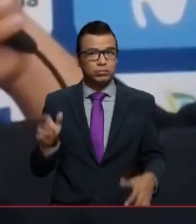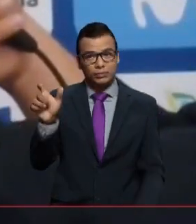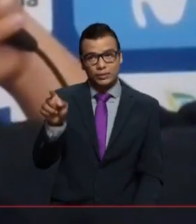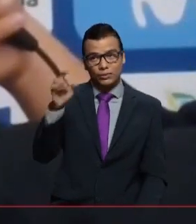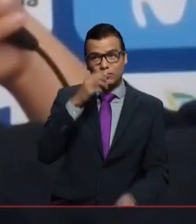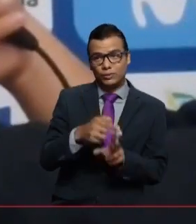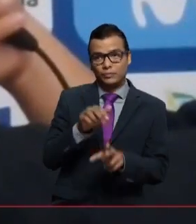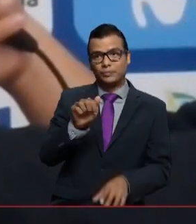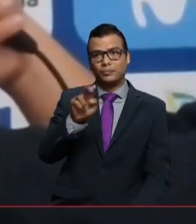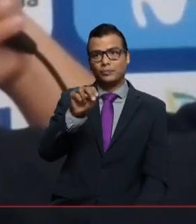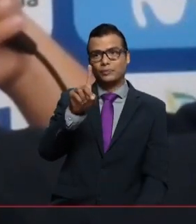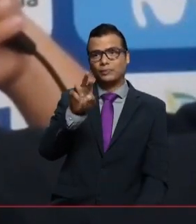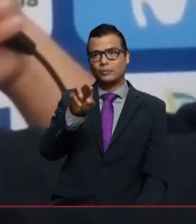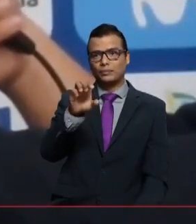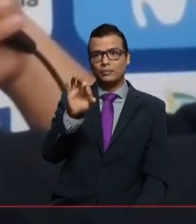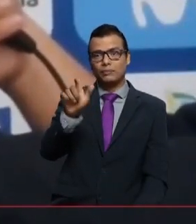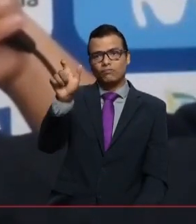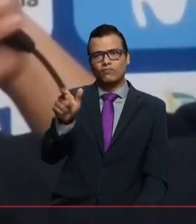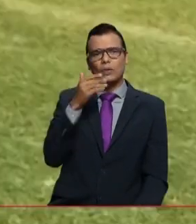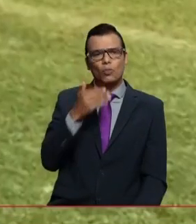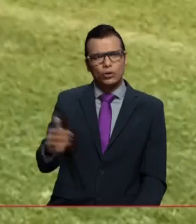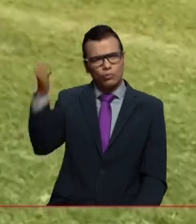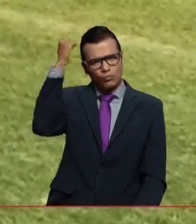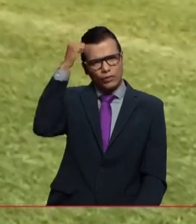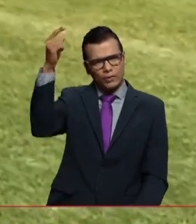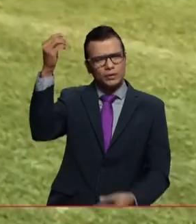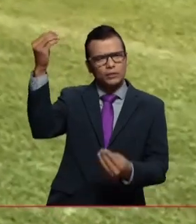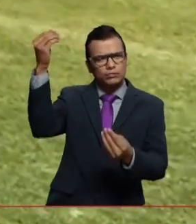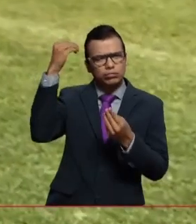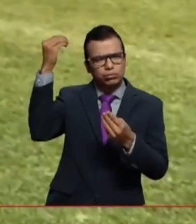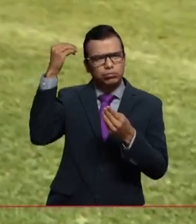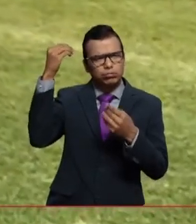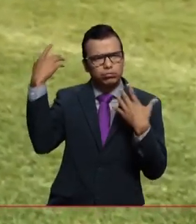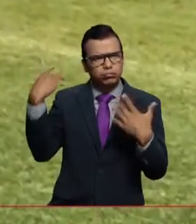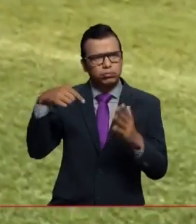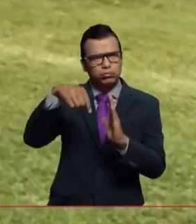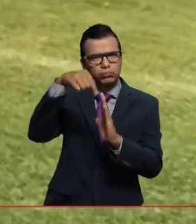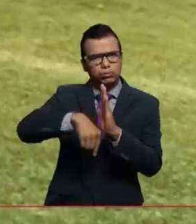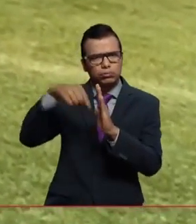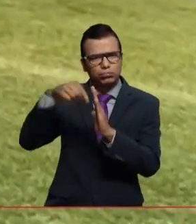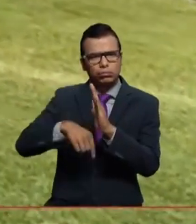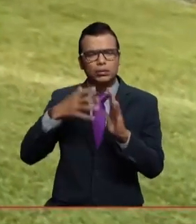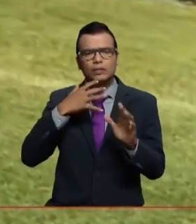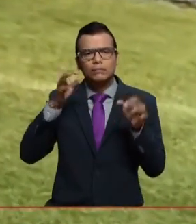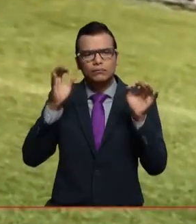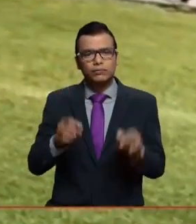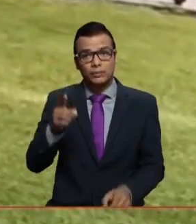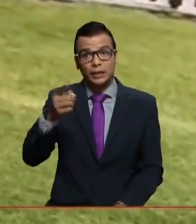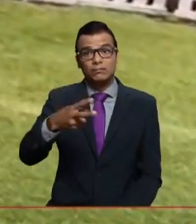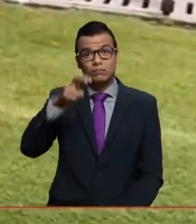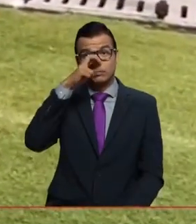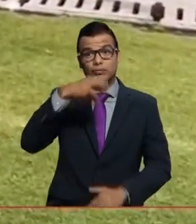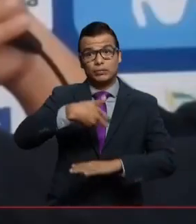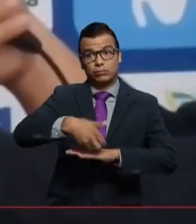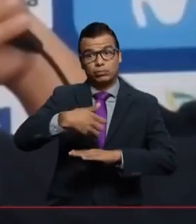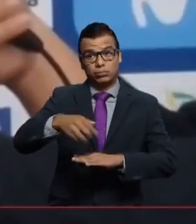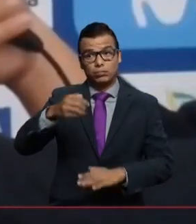gran persona, es un profesor que suma demasiado también, es un profesor que nos exige también y es un ser humano